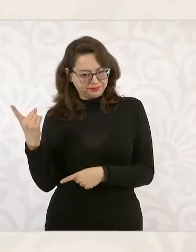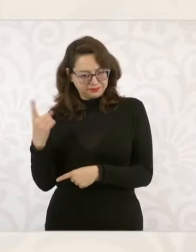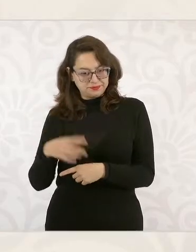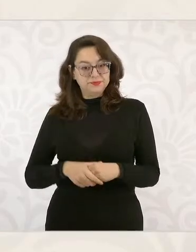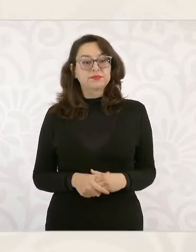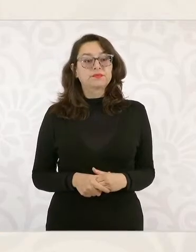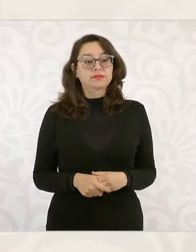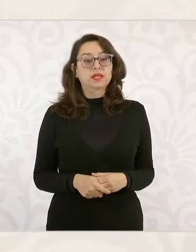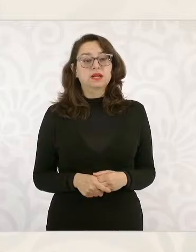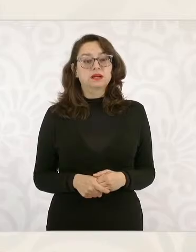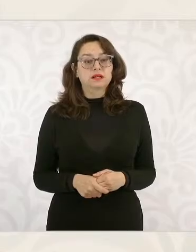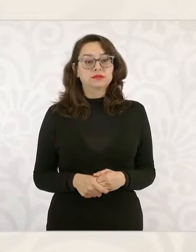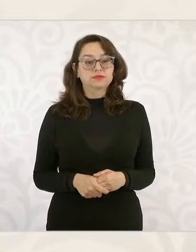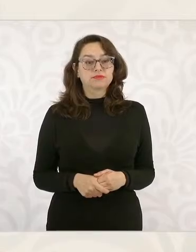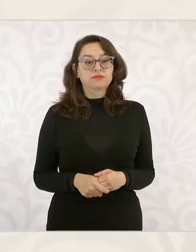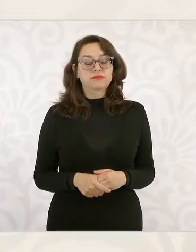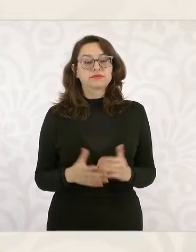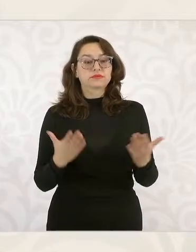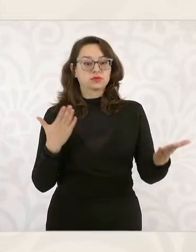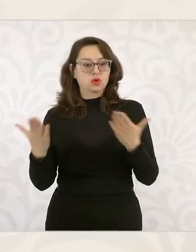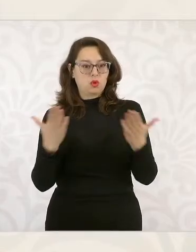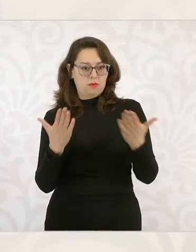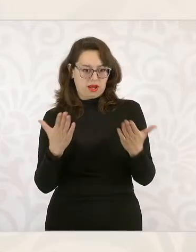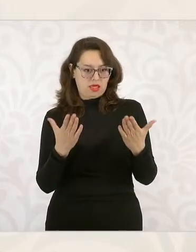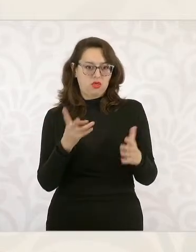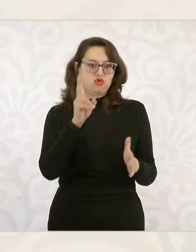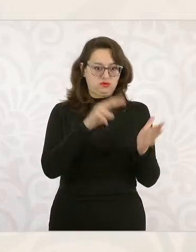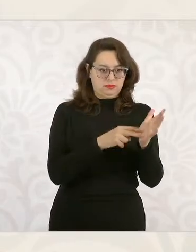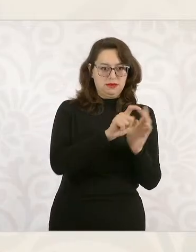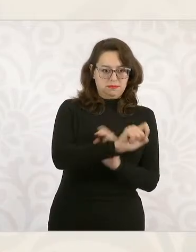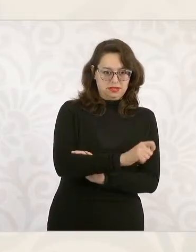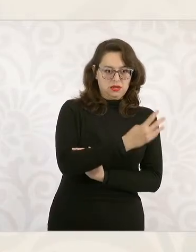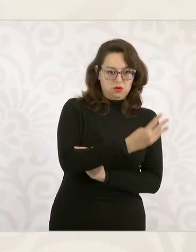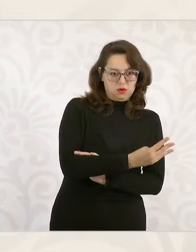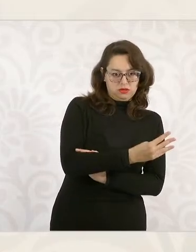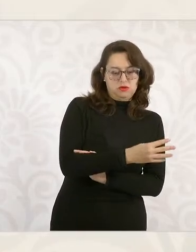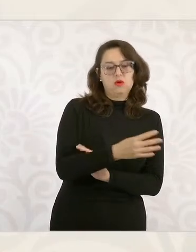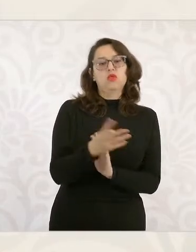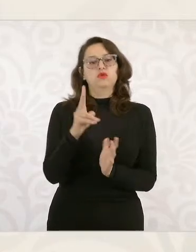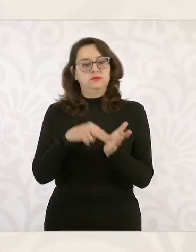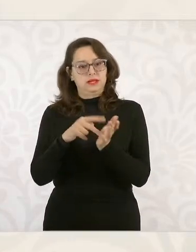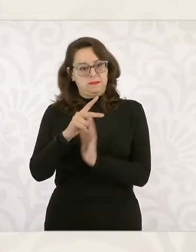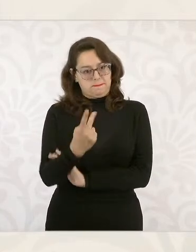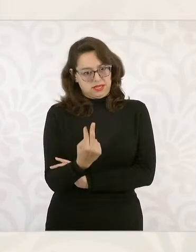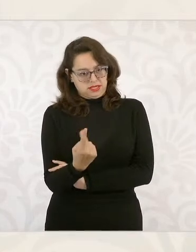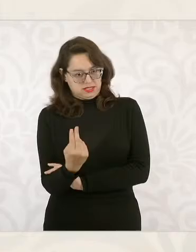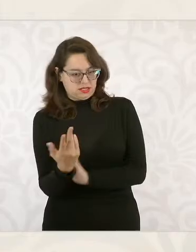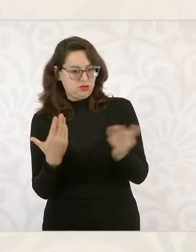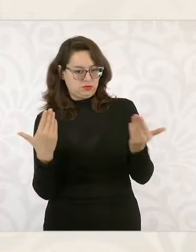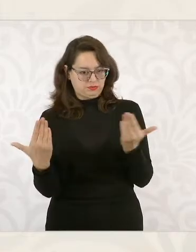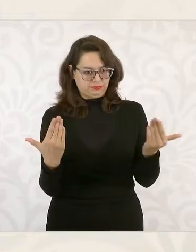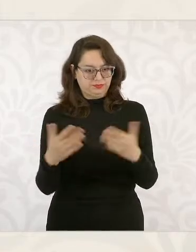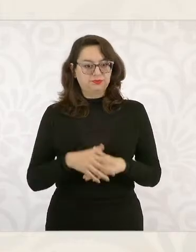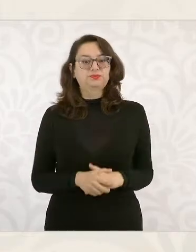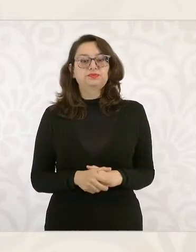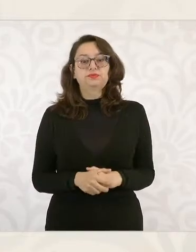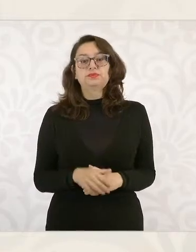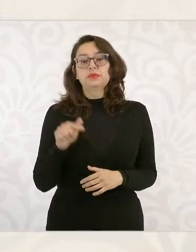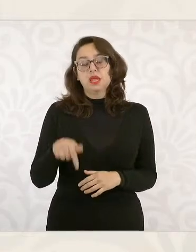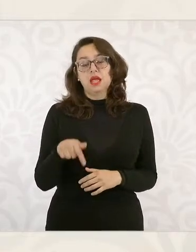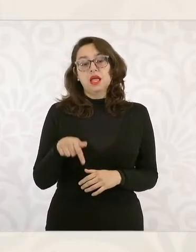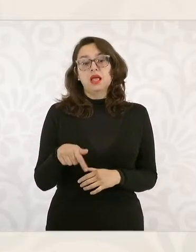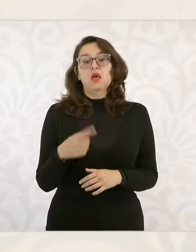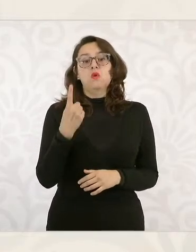millones de atenciones más que en 2024 y estas se distribuyen de la siguiente manera. Fueron